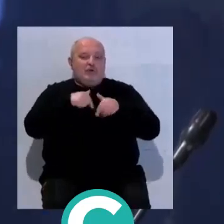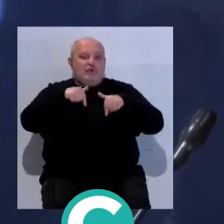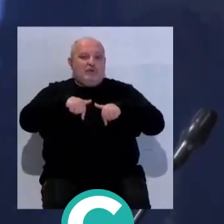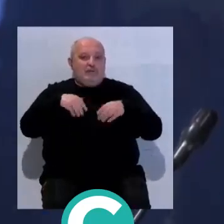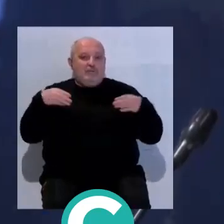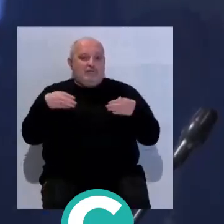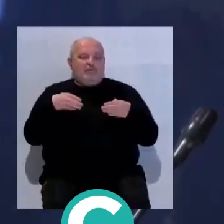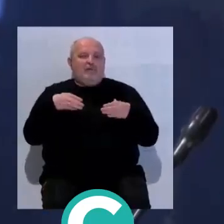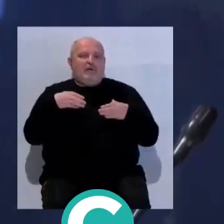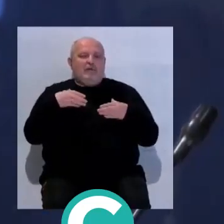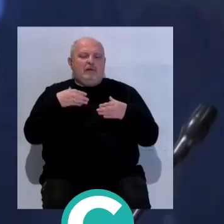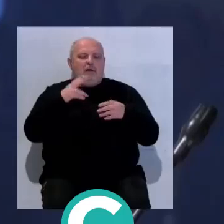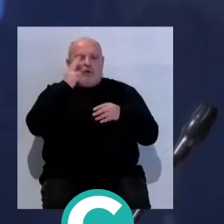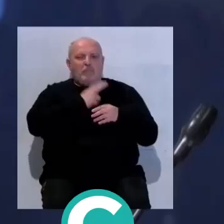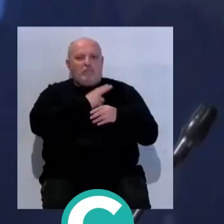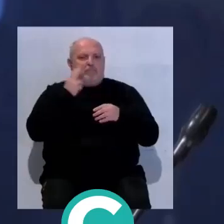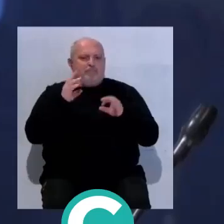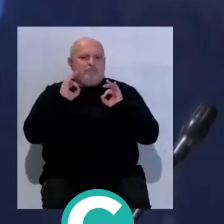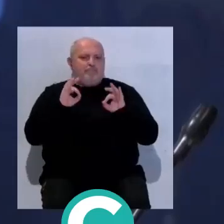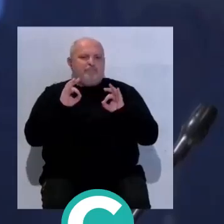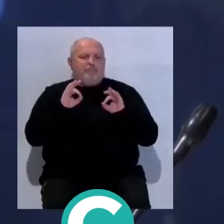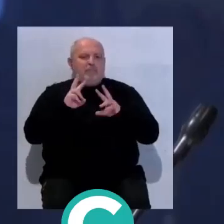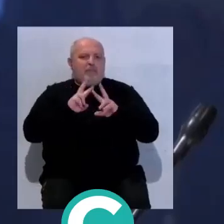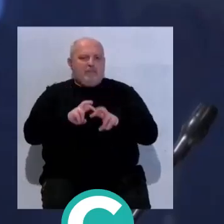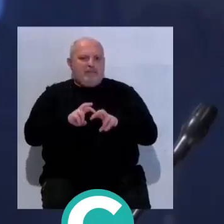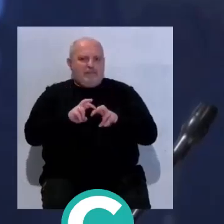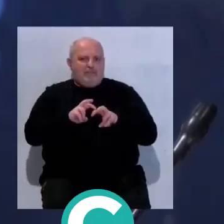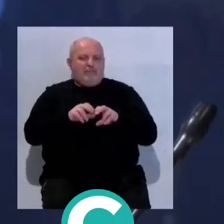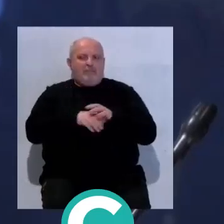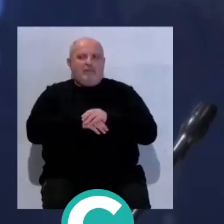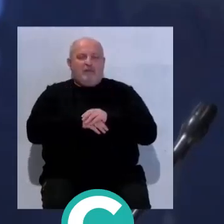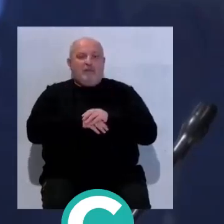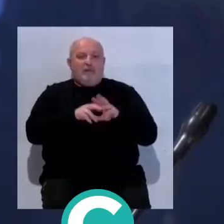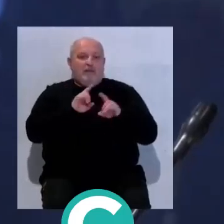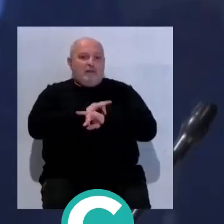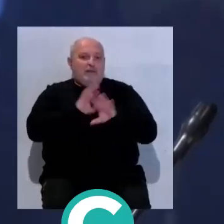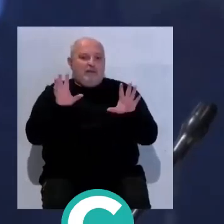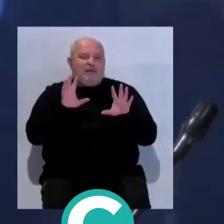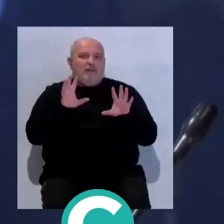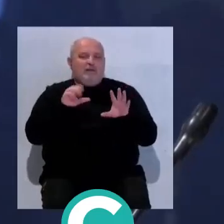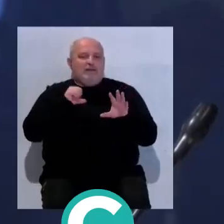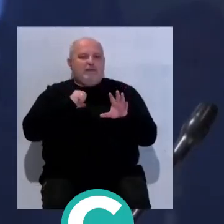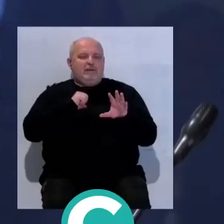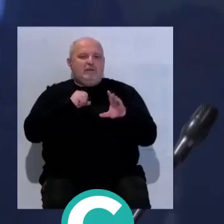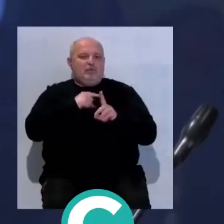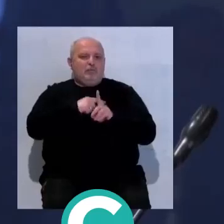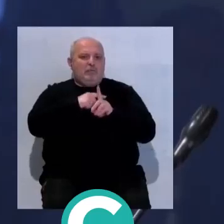aquí estamos comprometidos con la investigación y desde luego tenemos que sumar para que